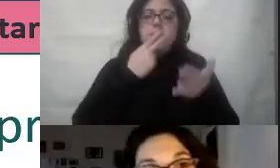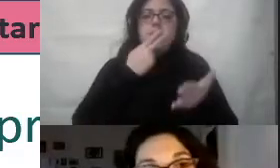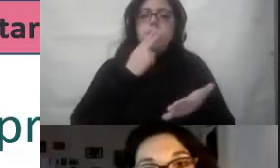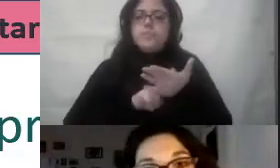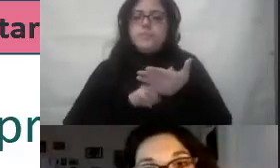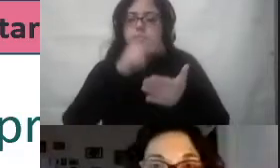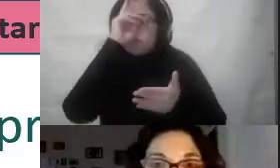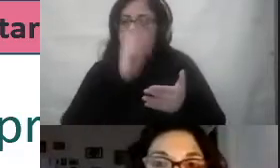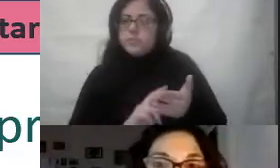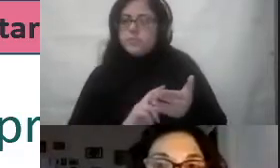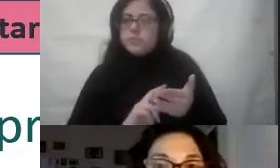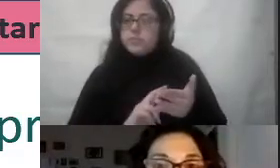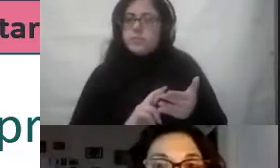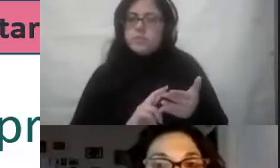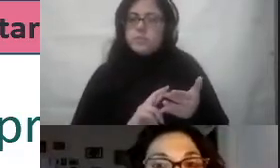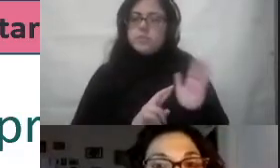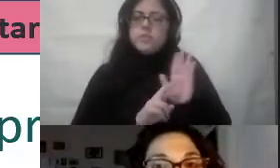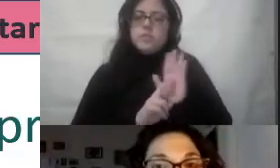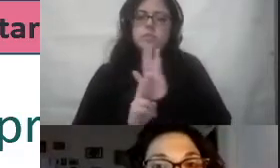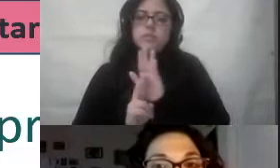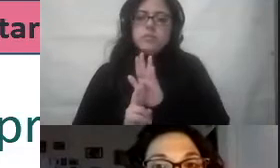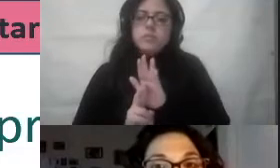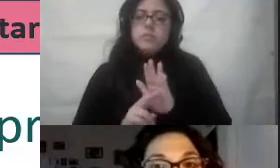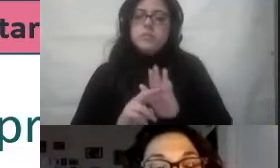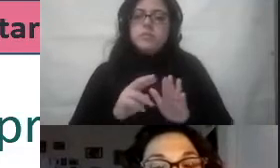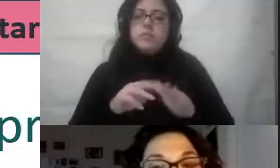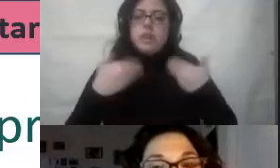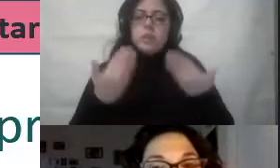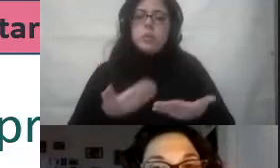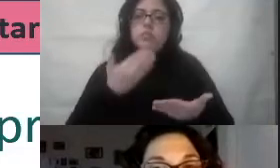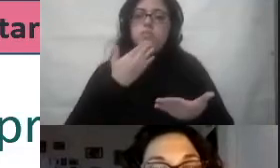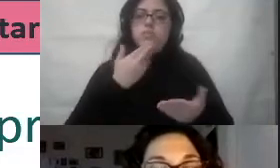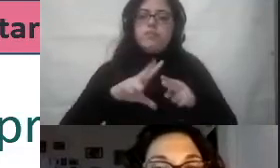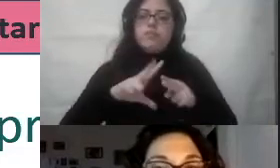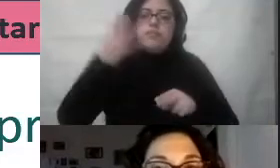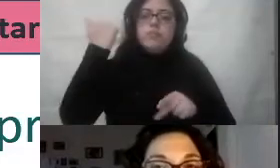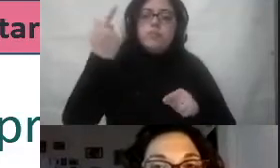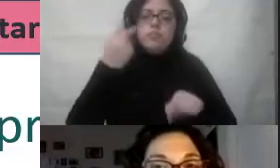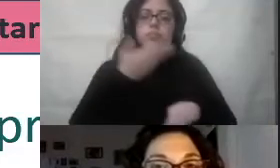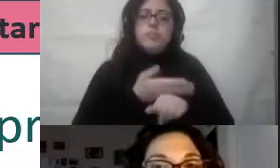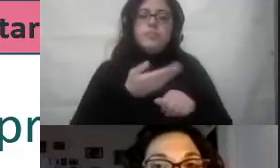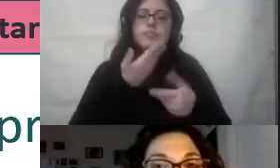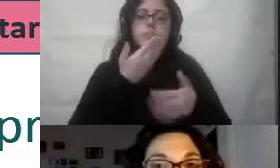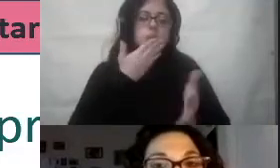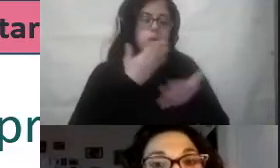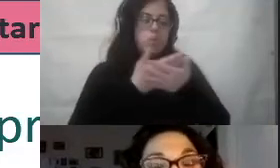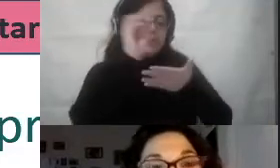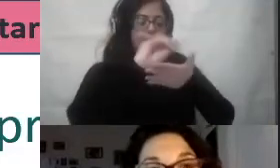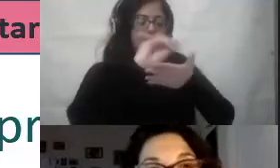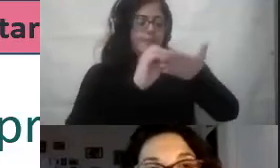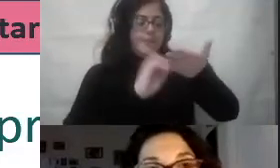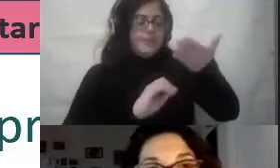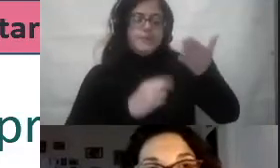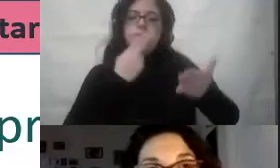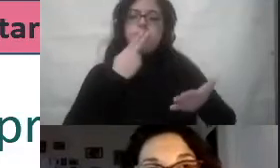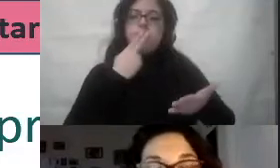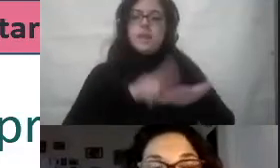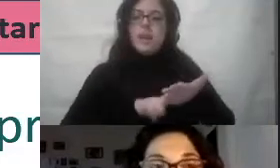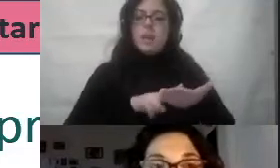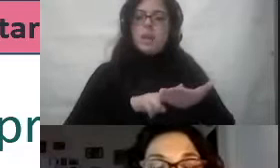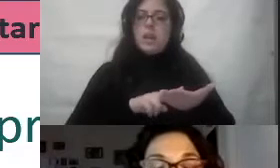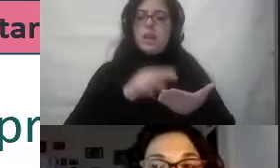y en la época. Y les pedimos que al escribir esa carta, la envíen,